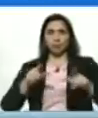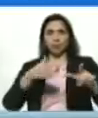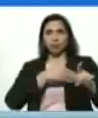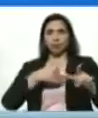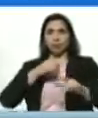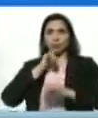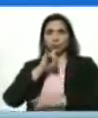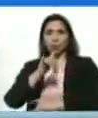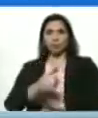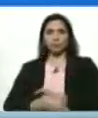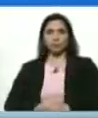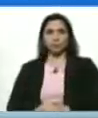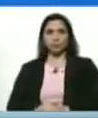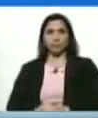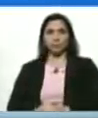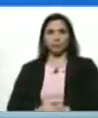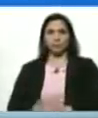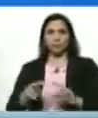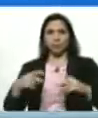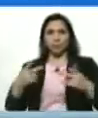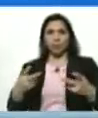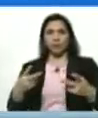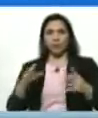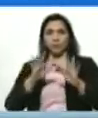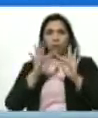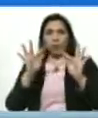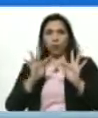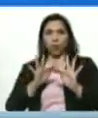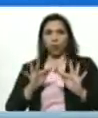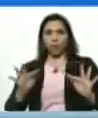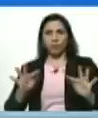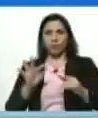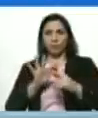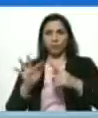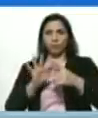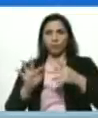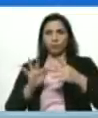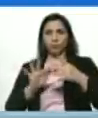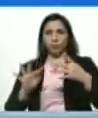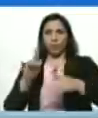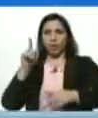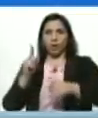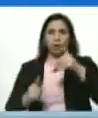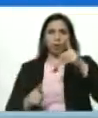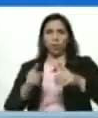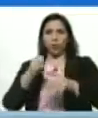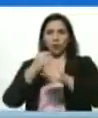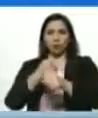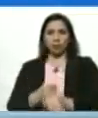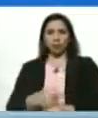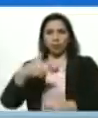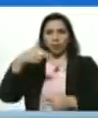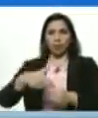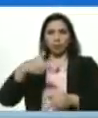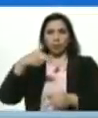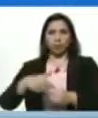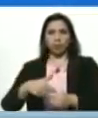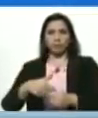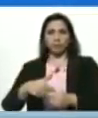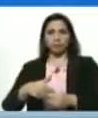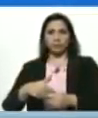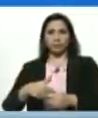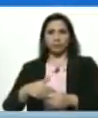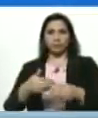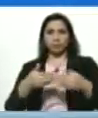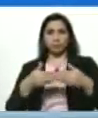anunciar una nueva modalidad de funcionamiento de algunas estaciones de gasolina que